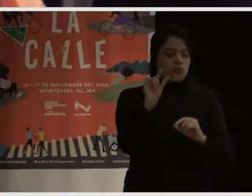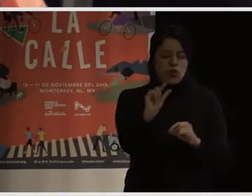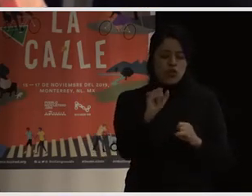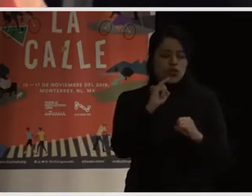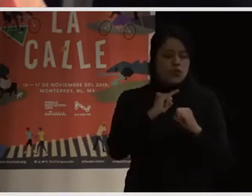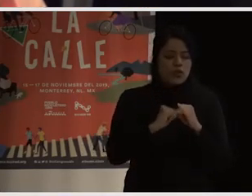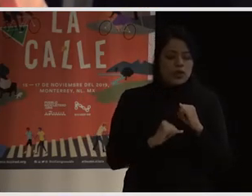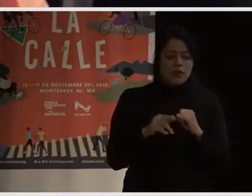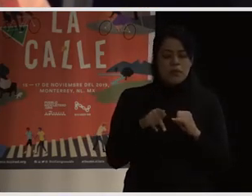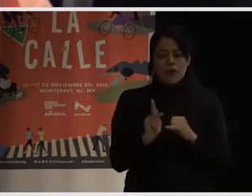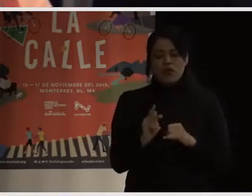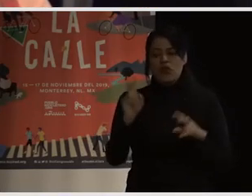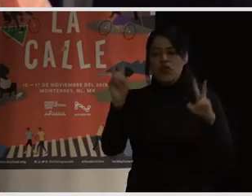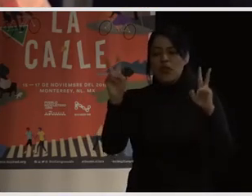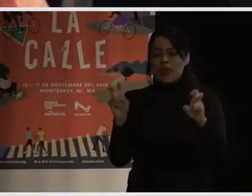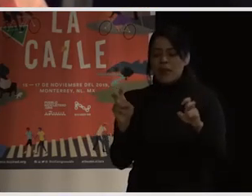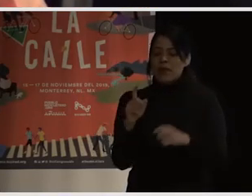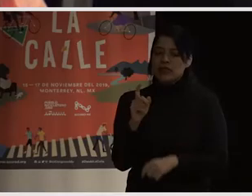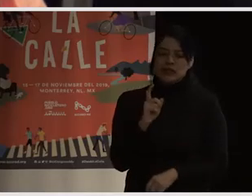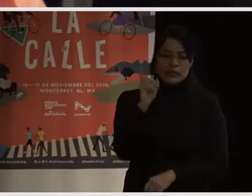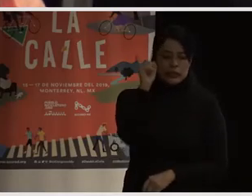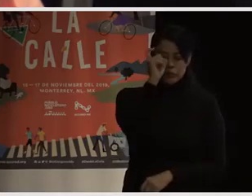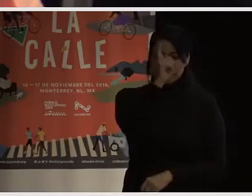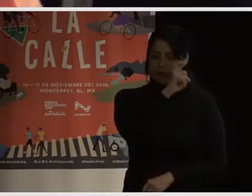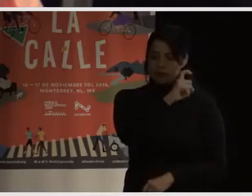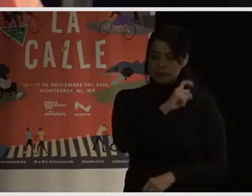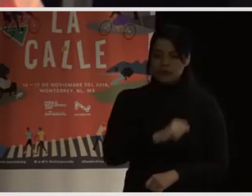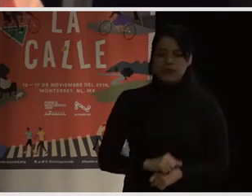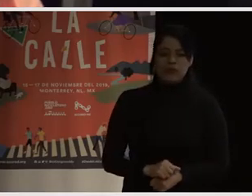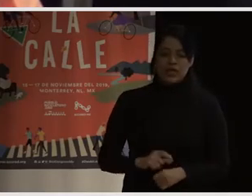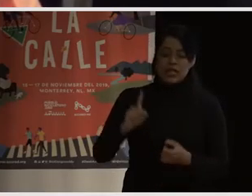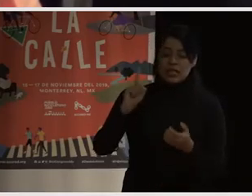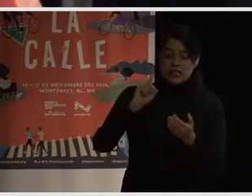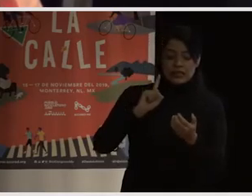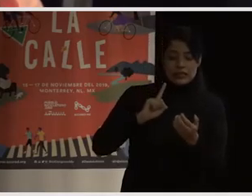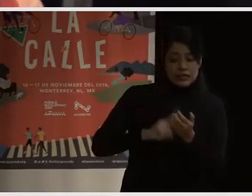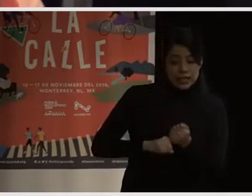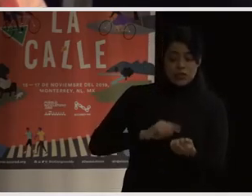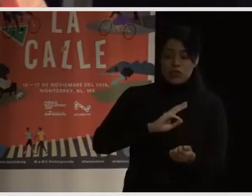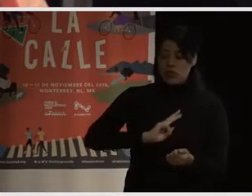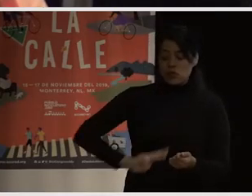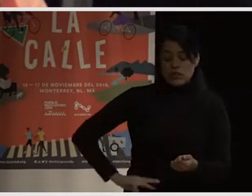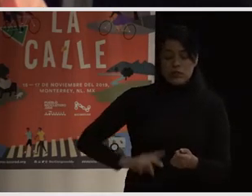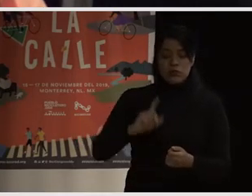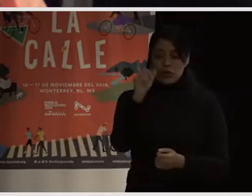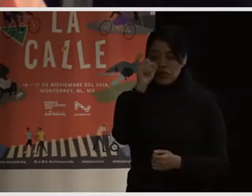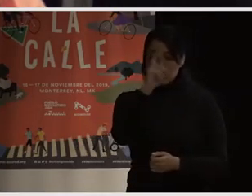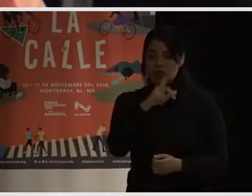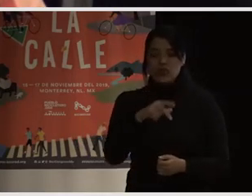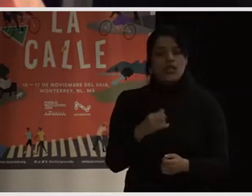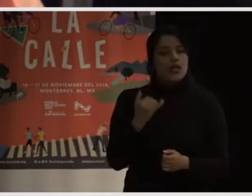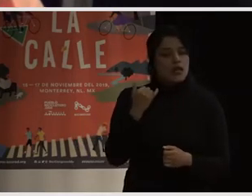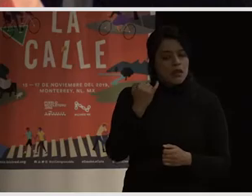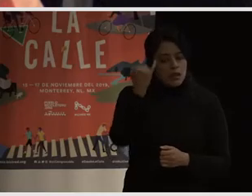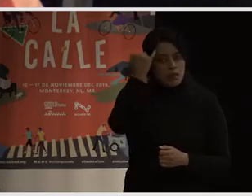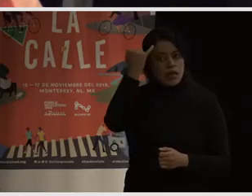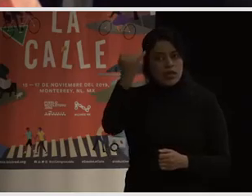sin embargo son temas complicados el tratar al interior del municipio es complicado en majes de tratar con otros